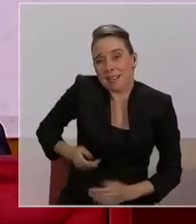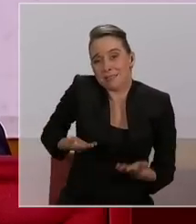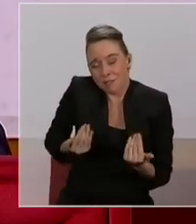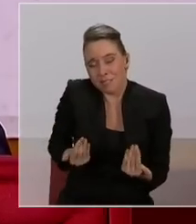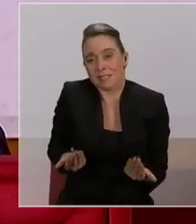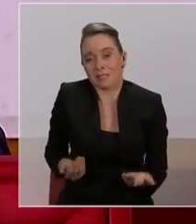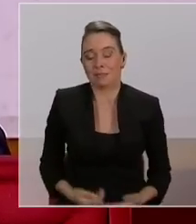Gracias. Gracias. Gracias. Gracias. Gracias. Gracias.